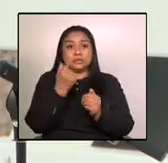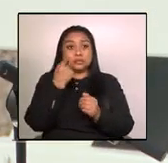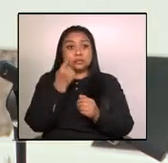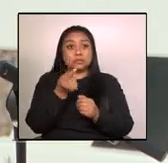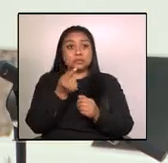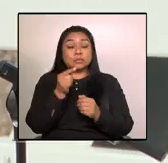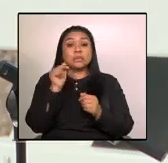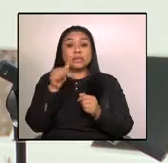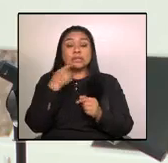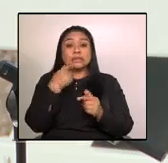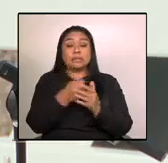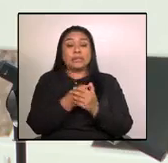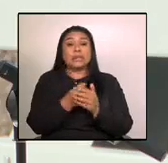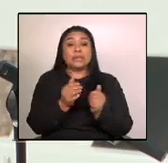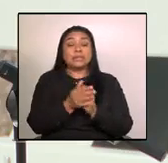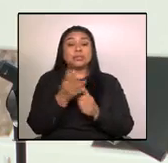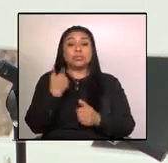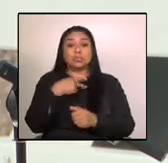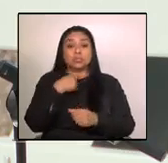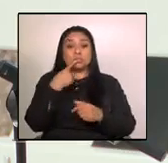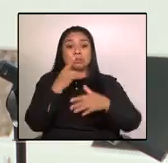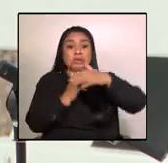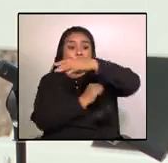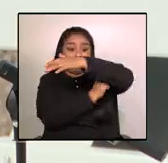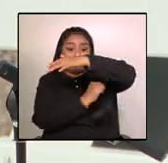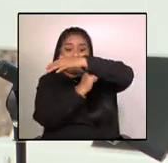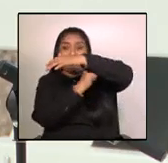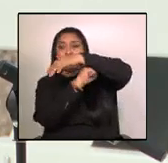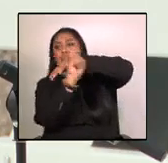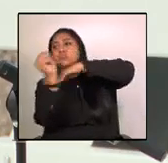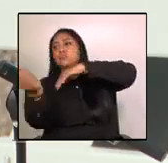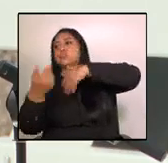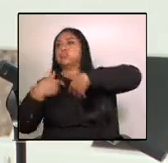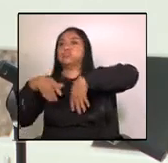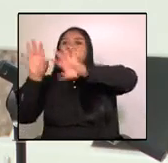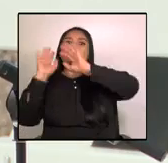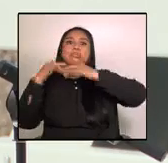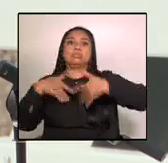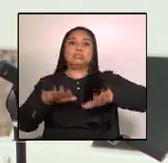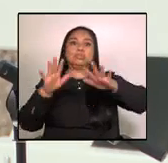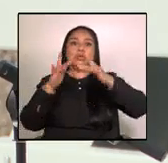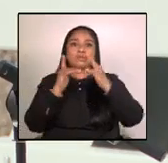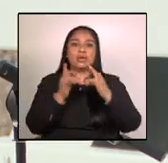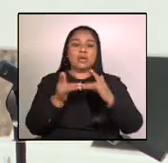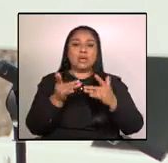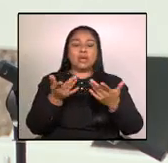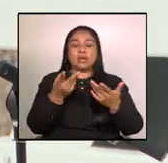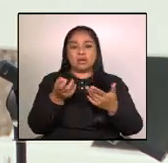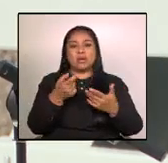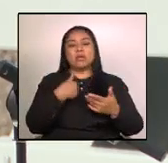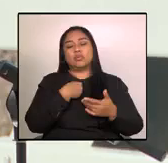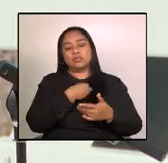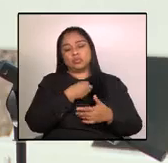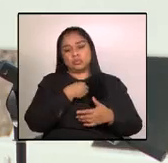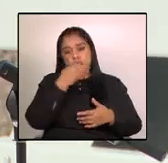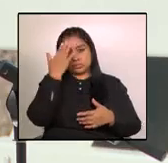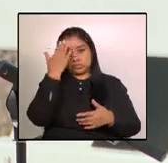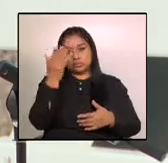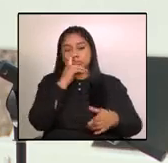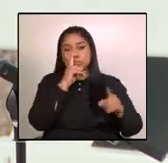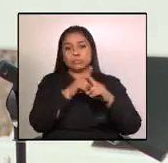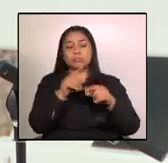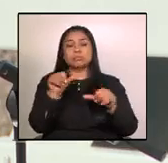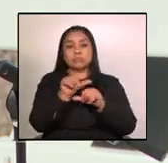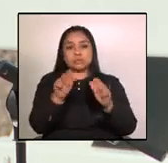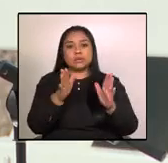y con la pena que se lo podía llevar, y nosotros tristes que más se elevaba. Quiero agradecer al señor constructor, porque lo bueno